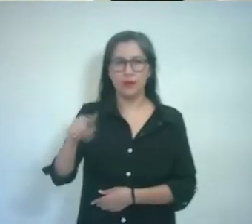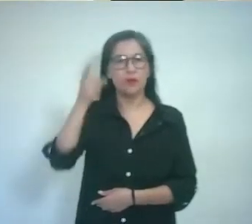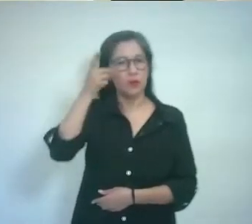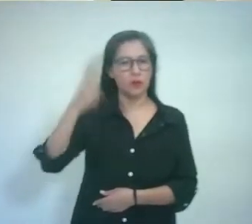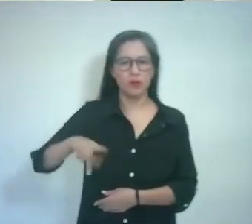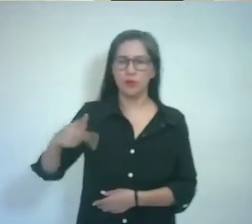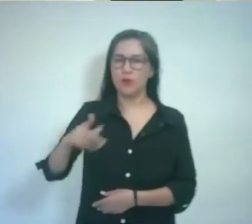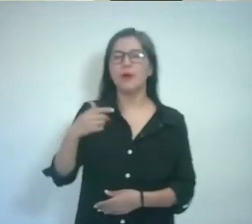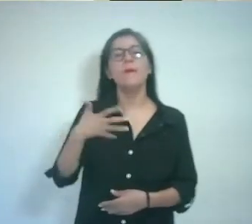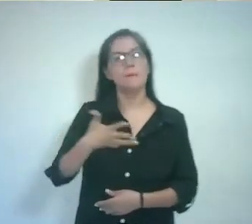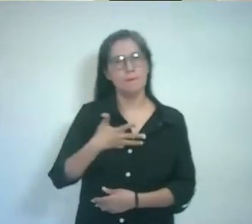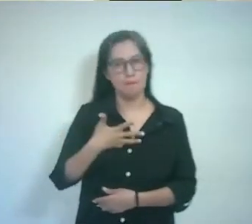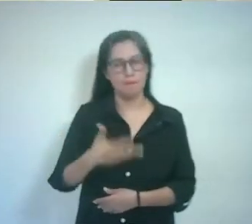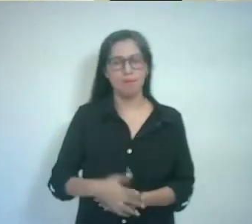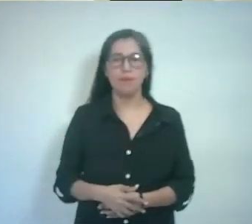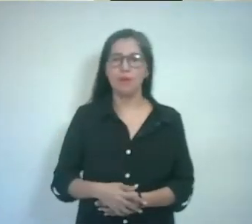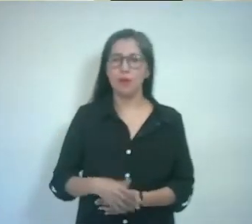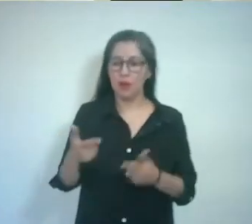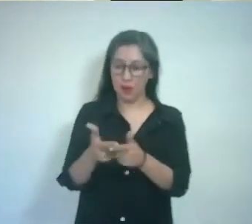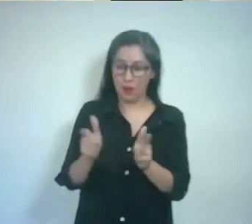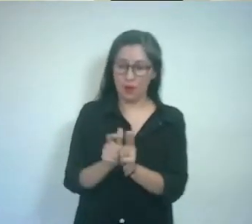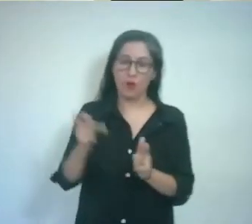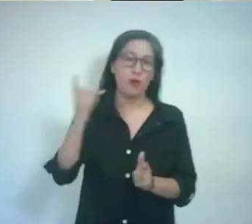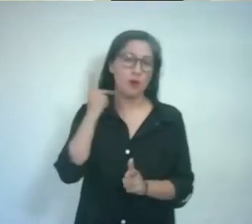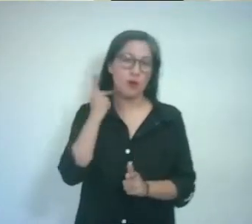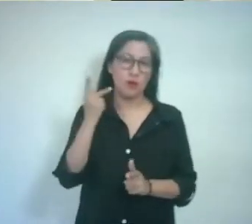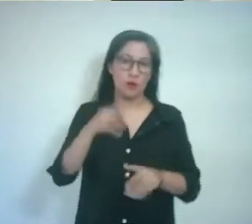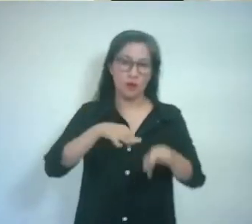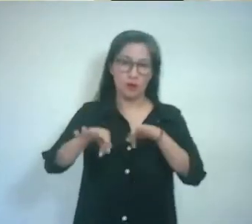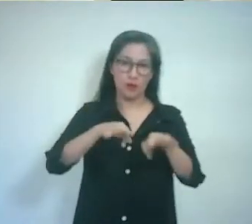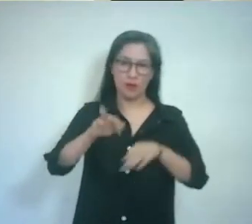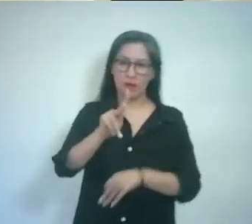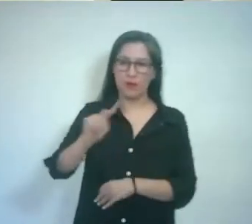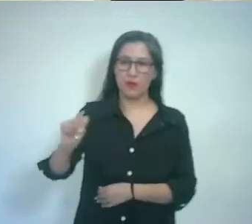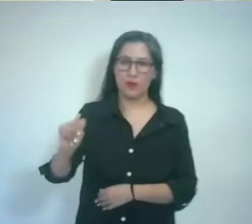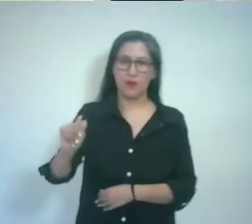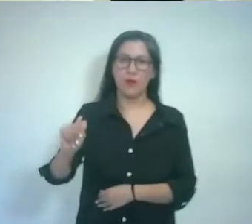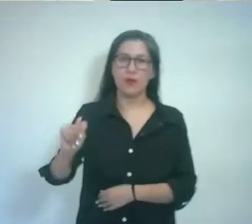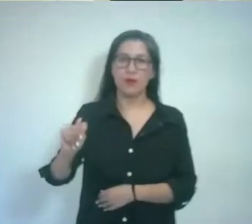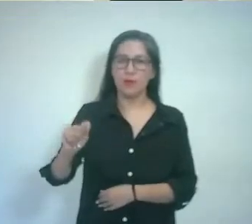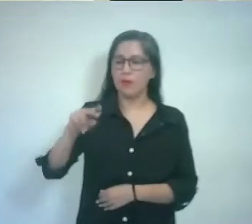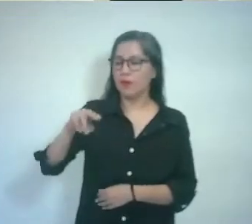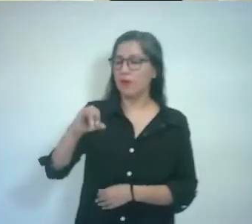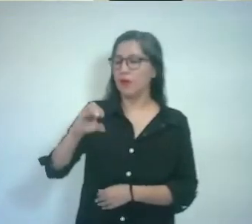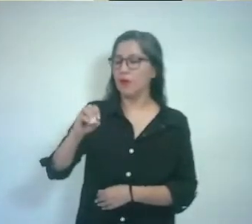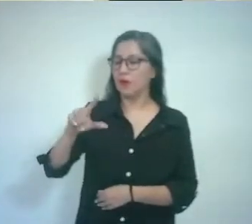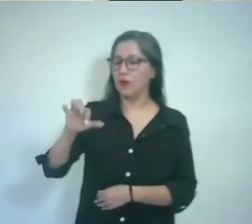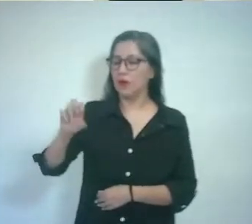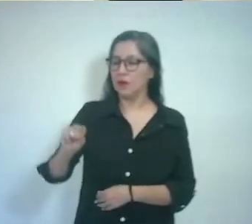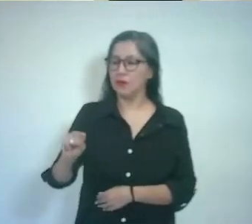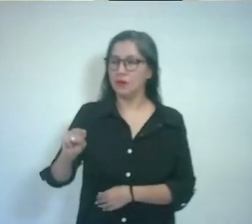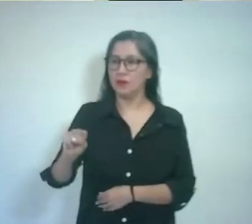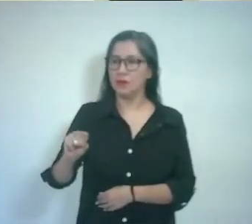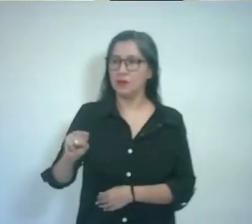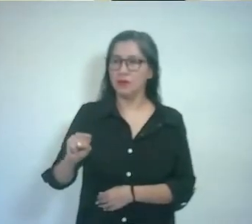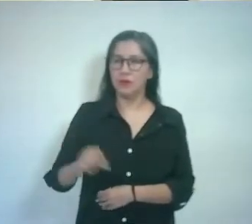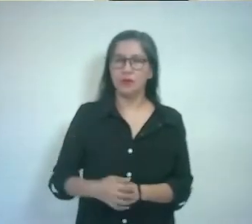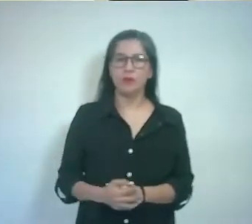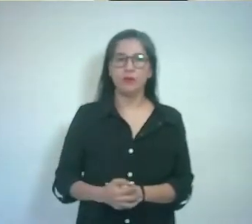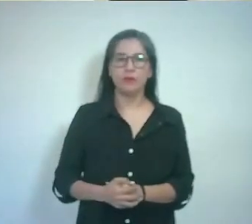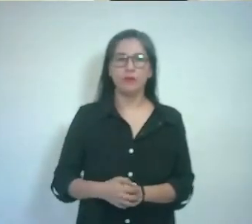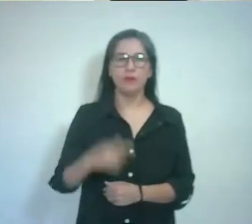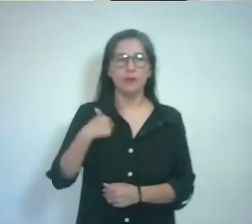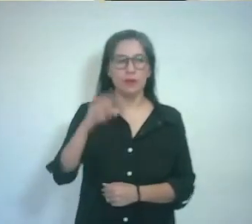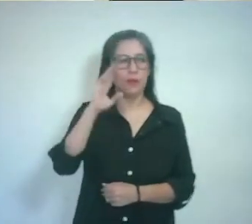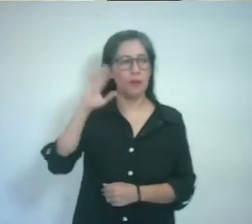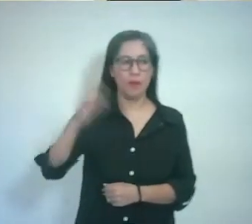Presente. Por el Partido del Trabajo, licenciado José Nicolás Albarrán García, propietario. Maestro